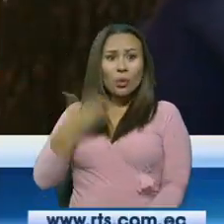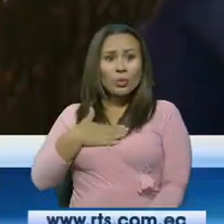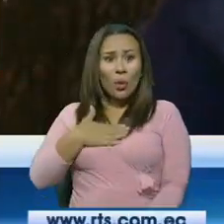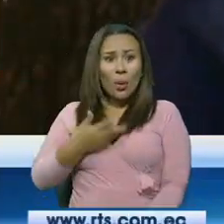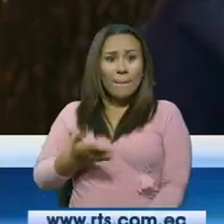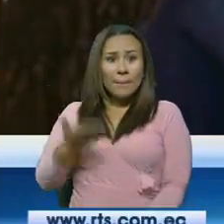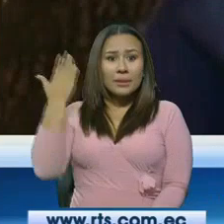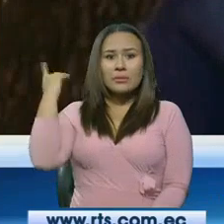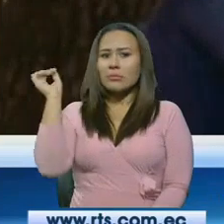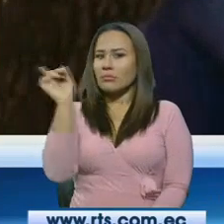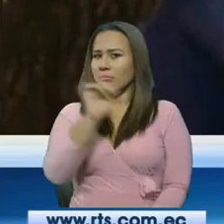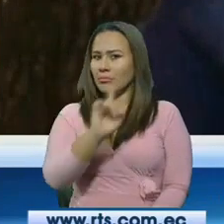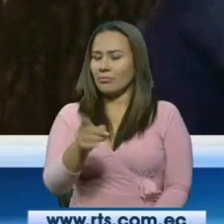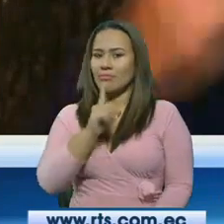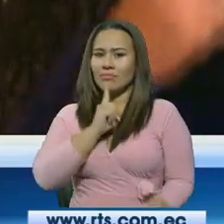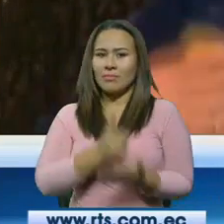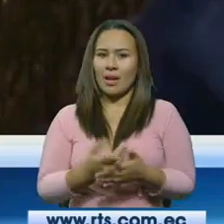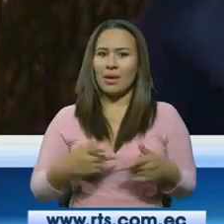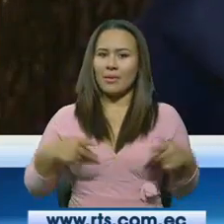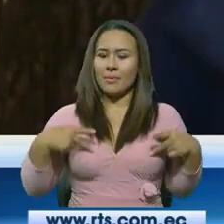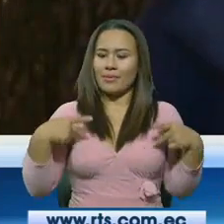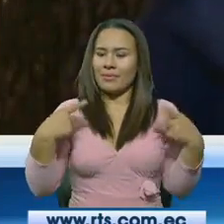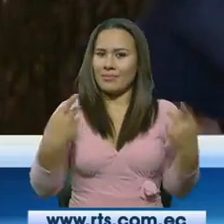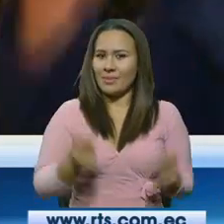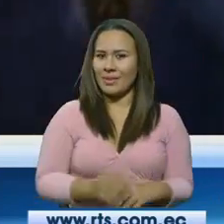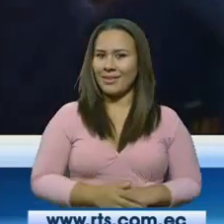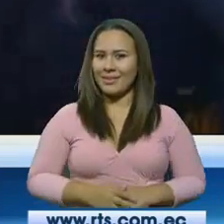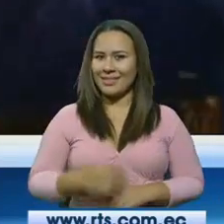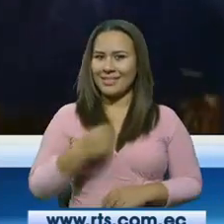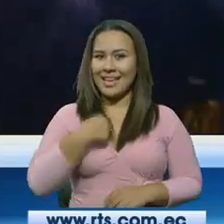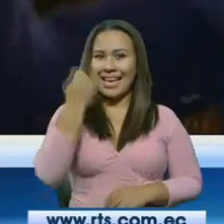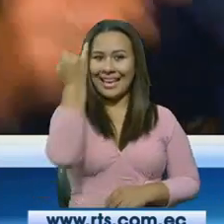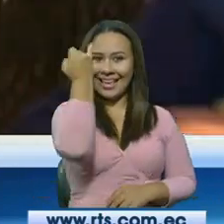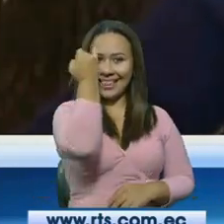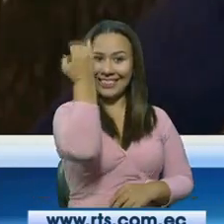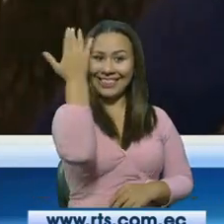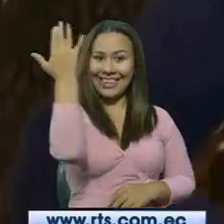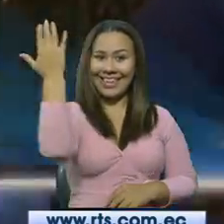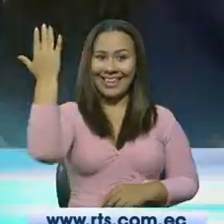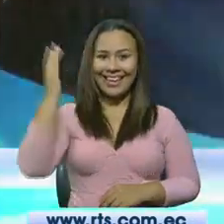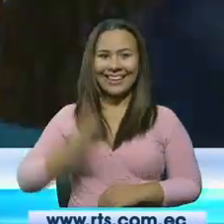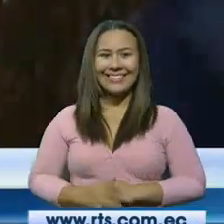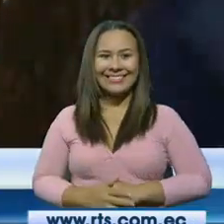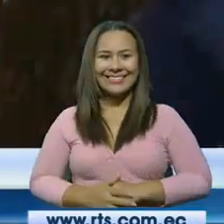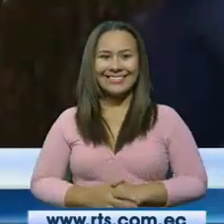Otra cosa es sobrevivir la soledad solita, ingeniársela solo con esta.